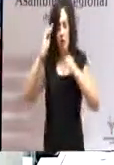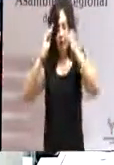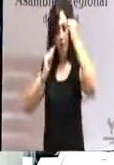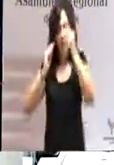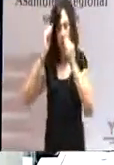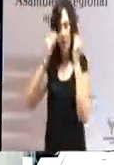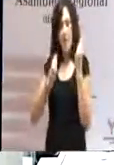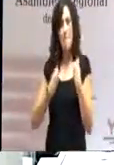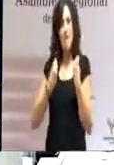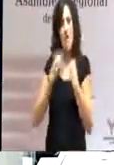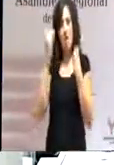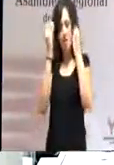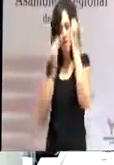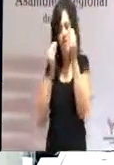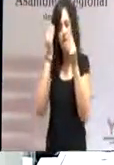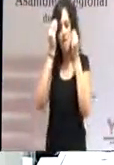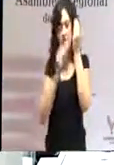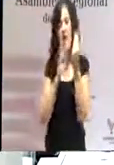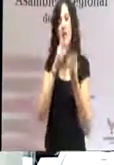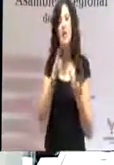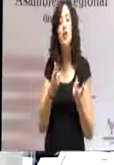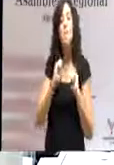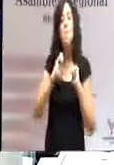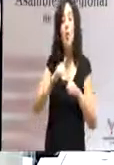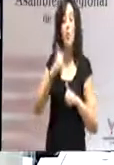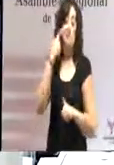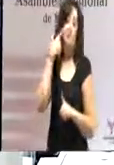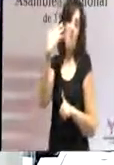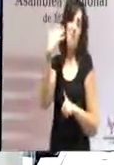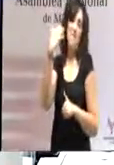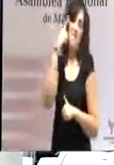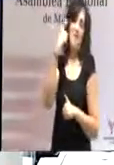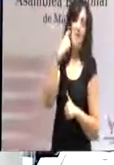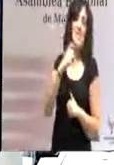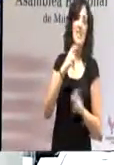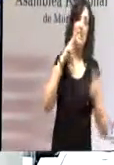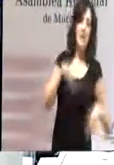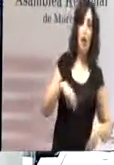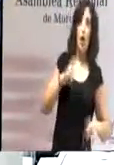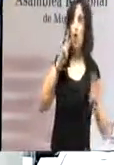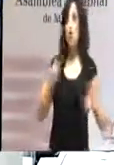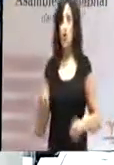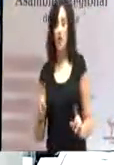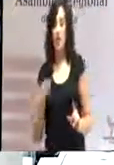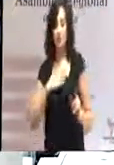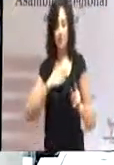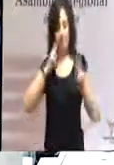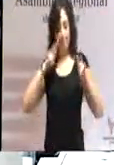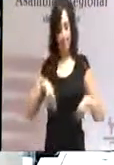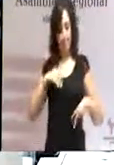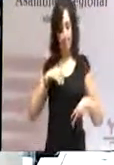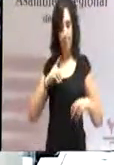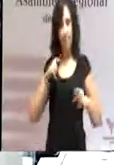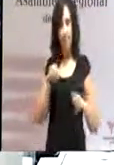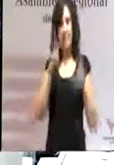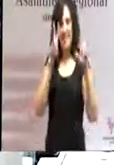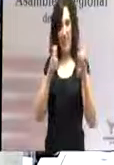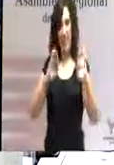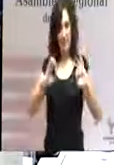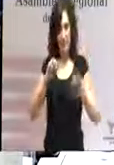Entona el entonces y tan recordado, ser o no ser, esta es la cuestión.